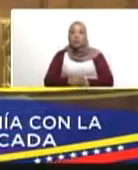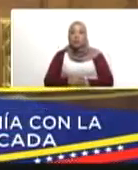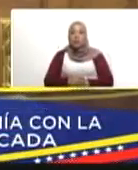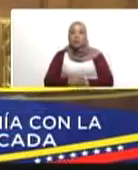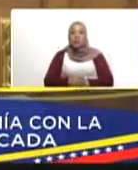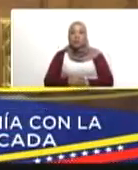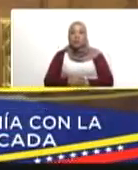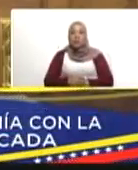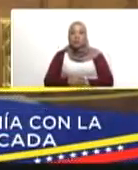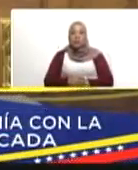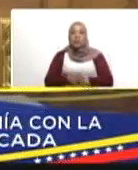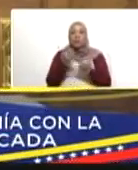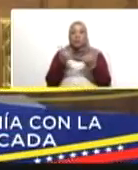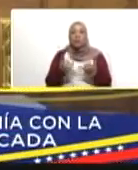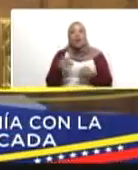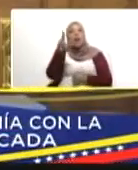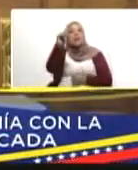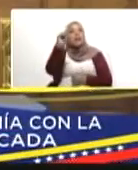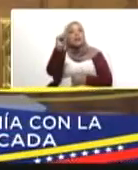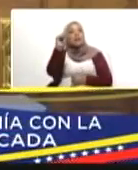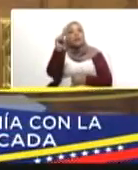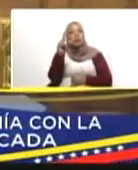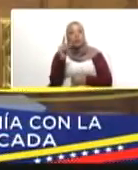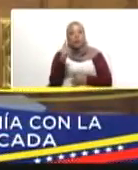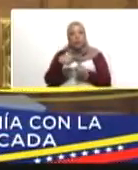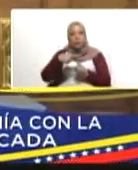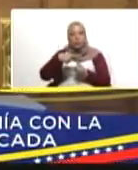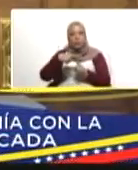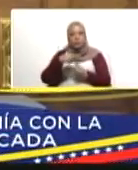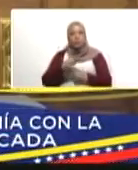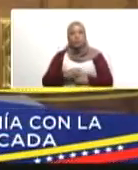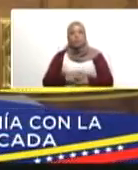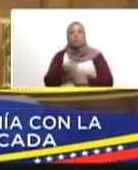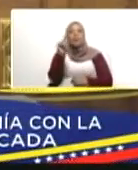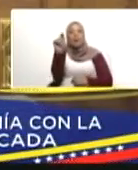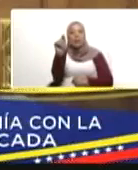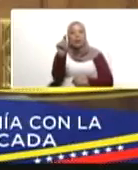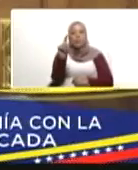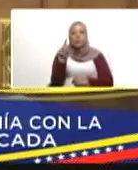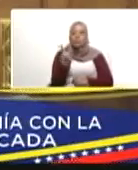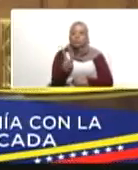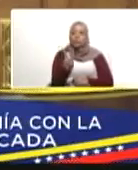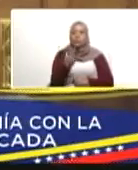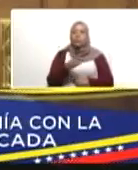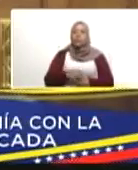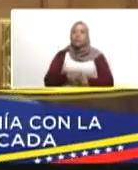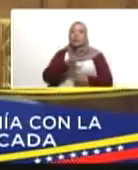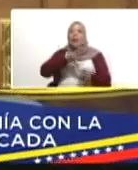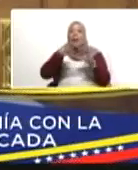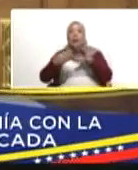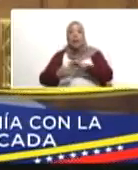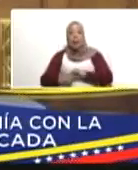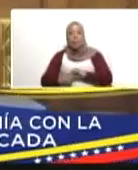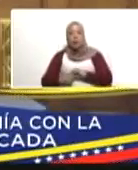frentes la segunda t se trata de la segunda